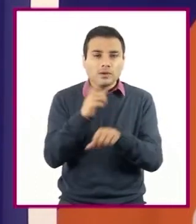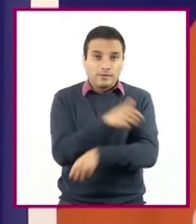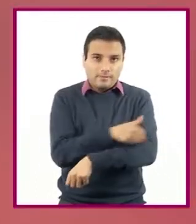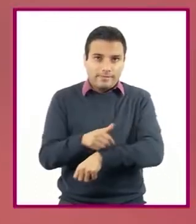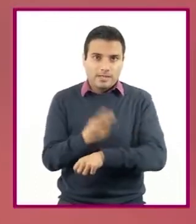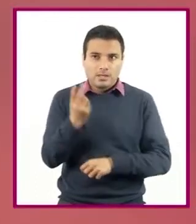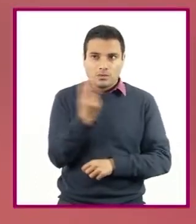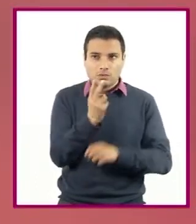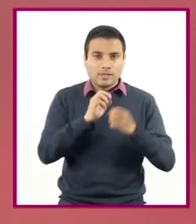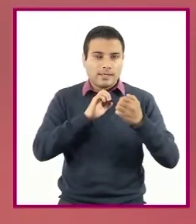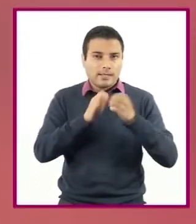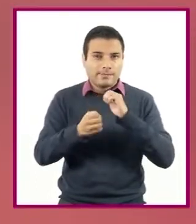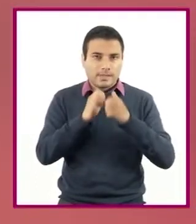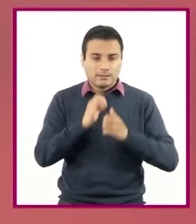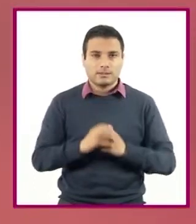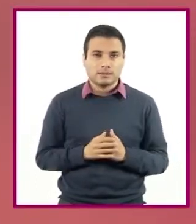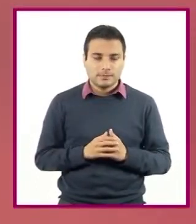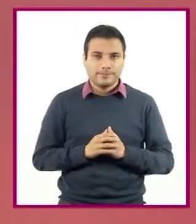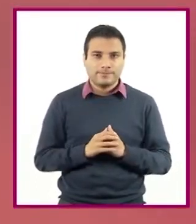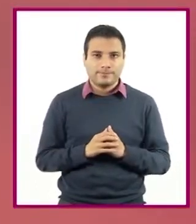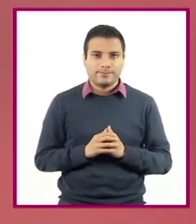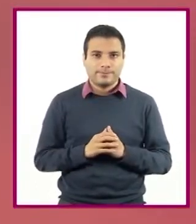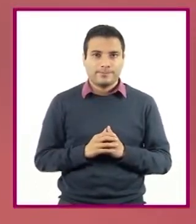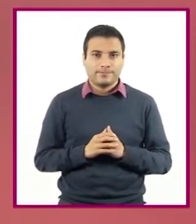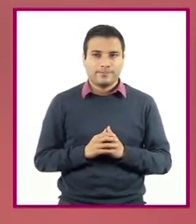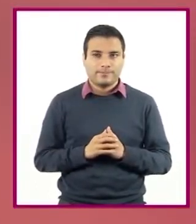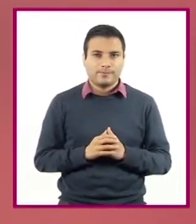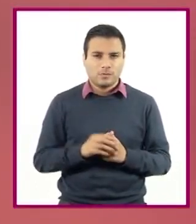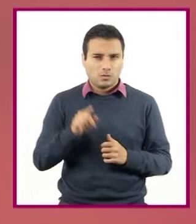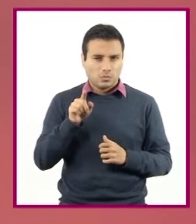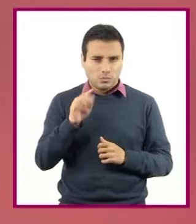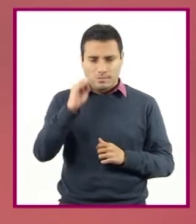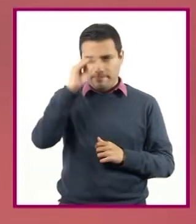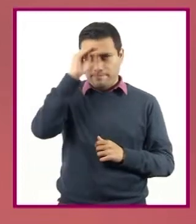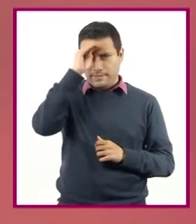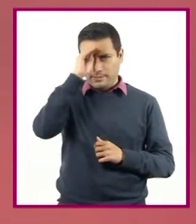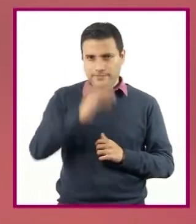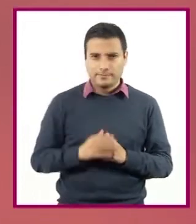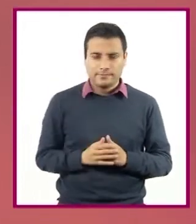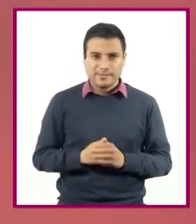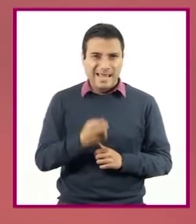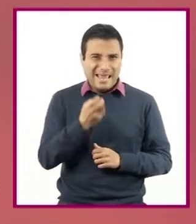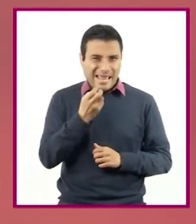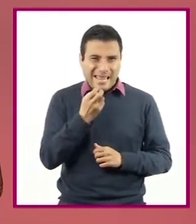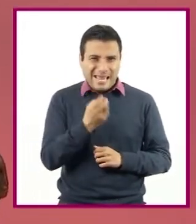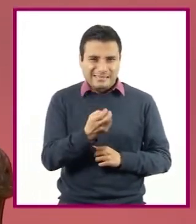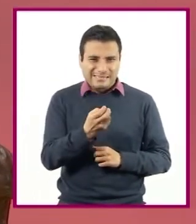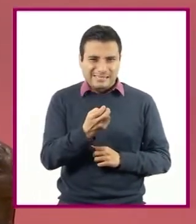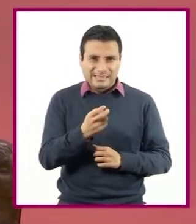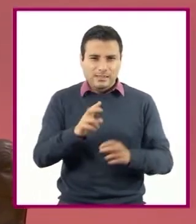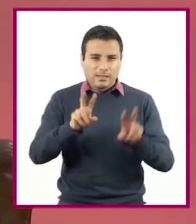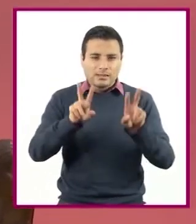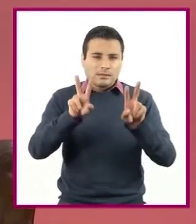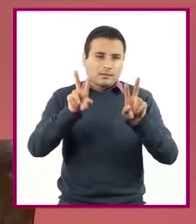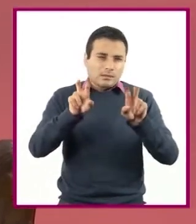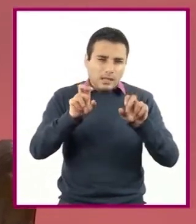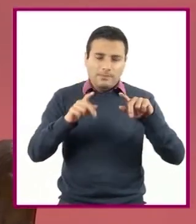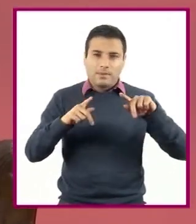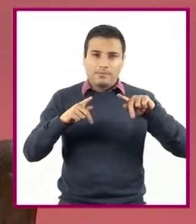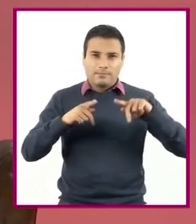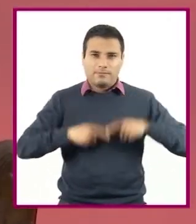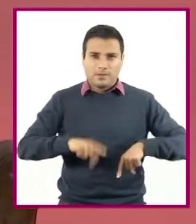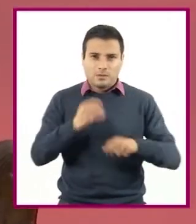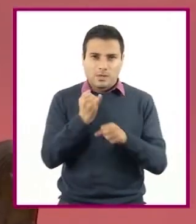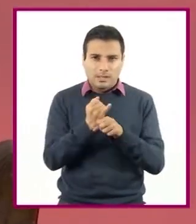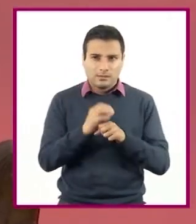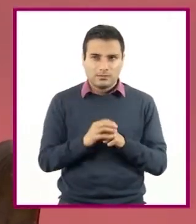relación. ¿Y consideras que el contenido de este texto o sus personajes